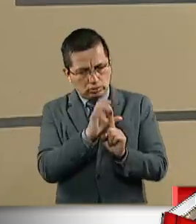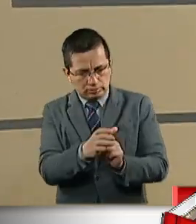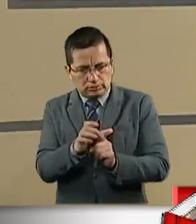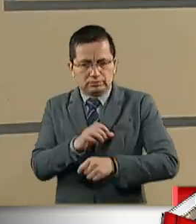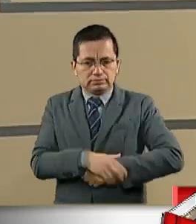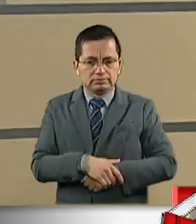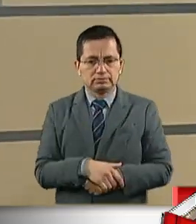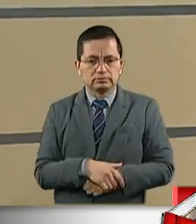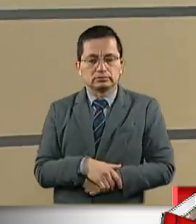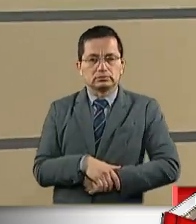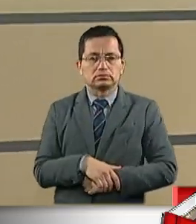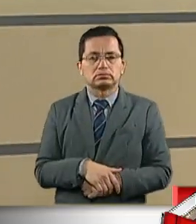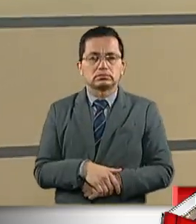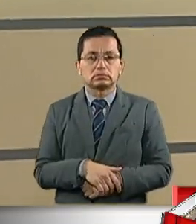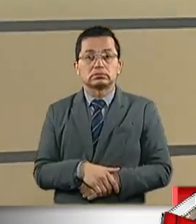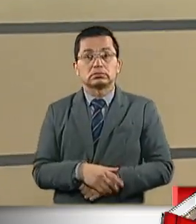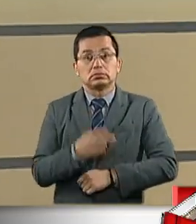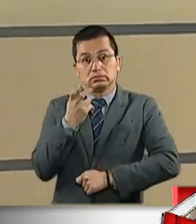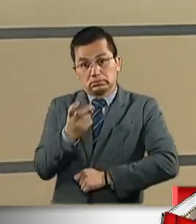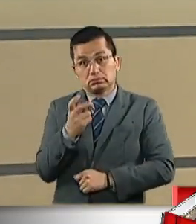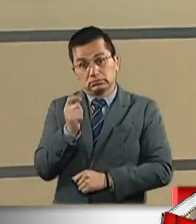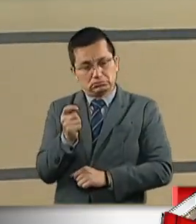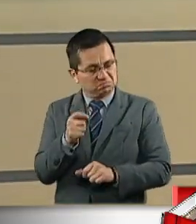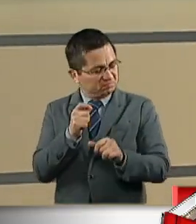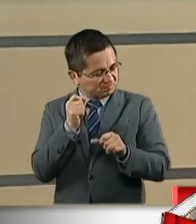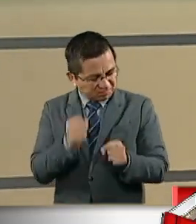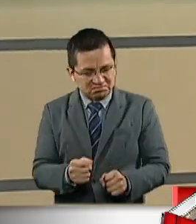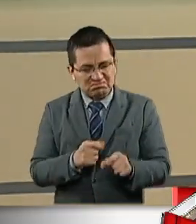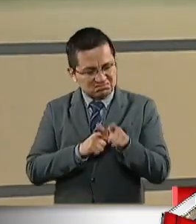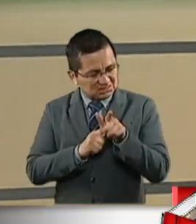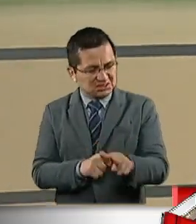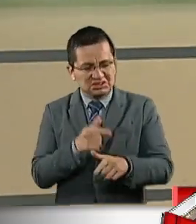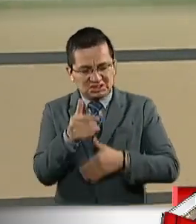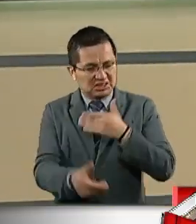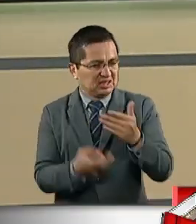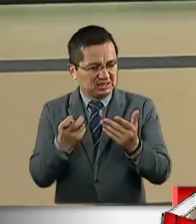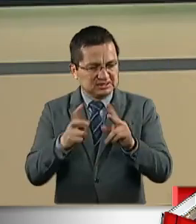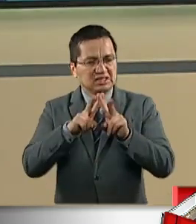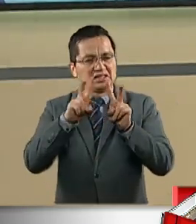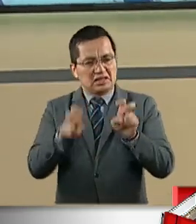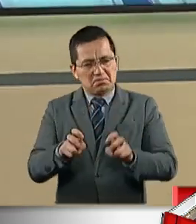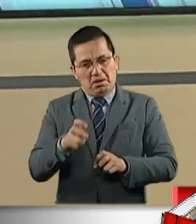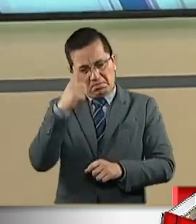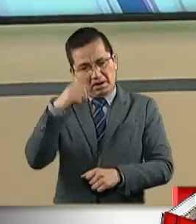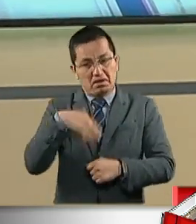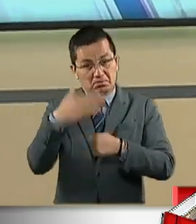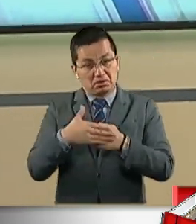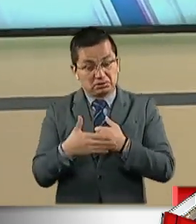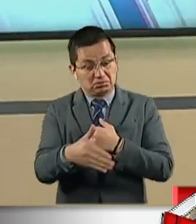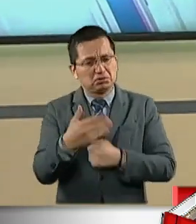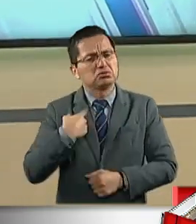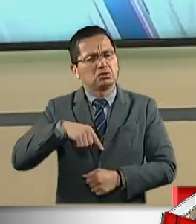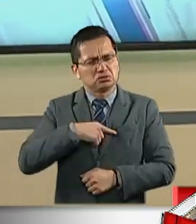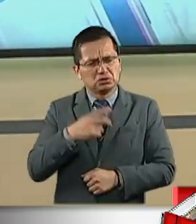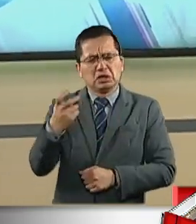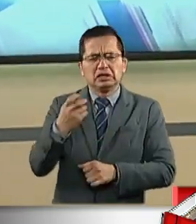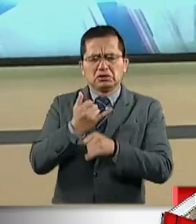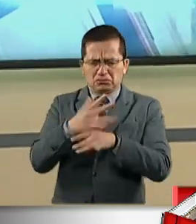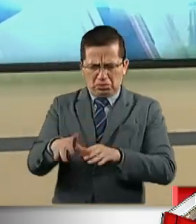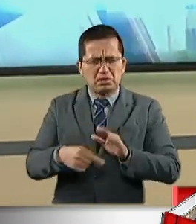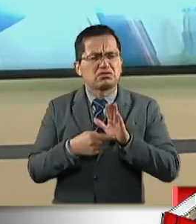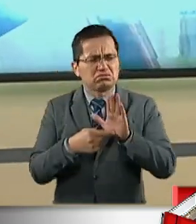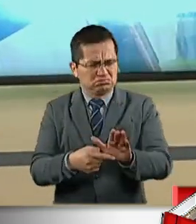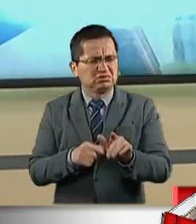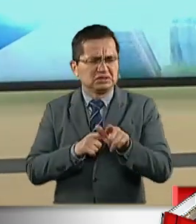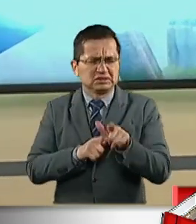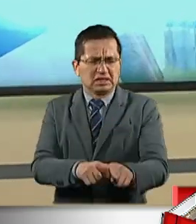Bueno, ahí tiene usted estas declaraciones que seguramente continuarán y por supuesto que nosotros le vamos a dar seguimiento para informarle puntualmente. Mientras vamos a ir